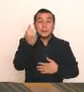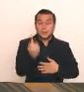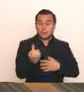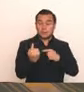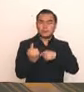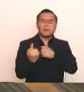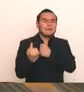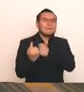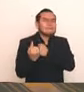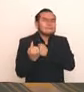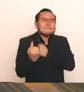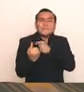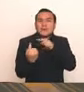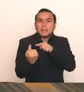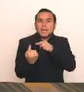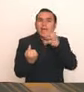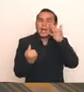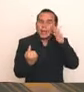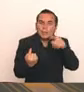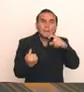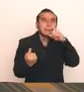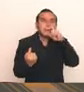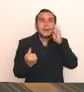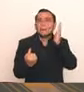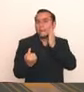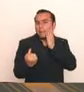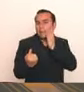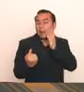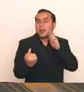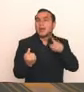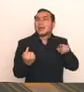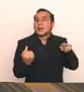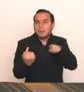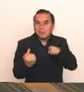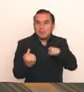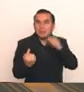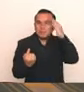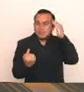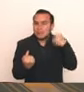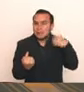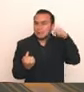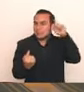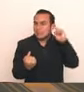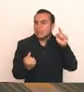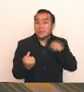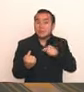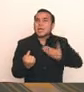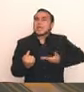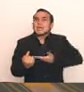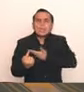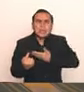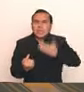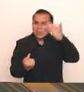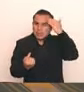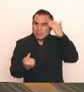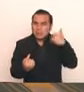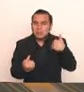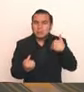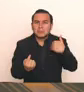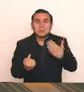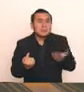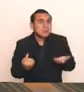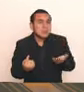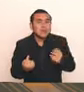en este mundo puede ser su papá su mamá su hermano su hermana su hijo su hija